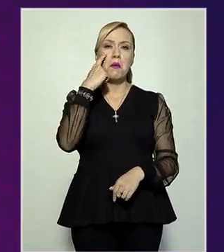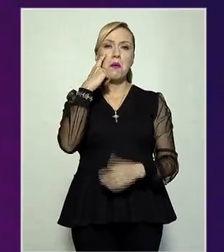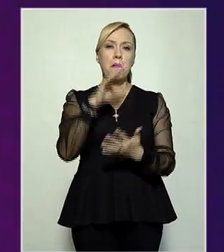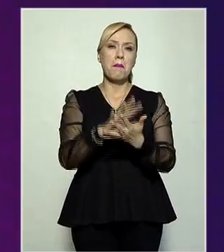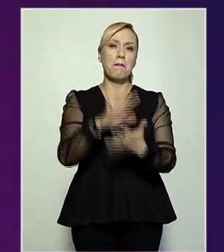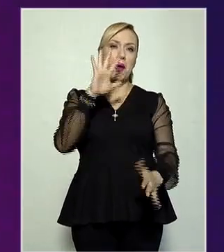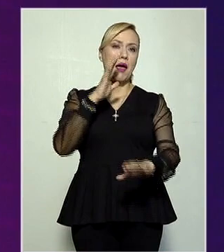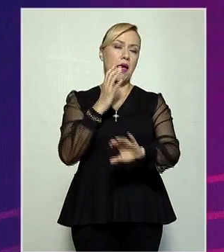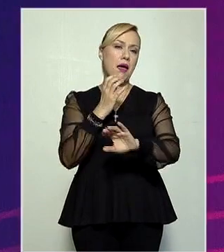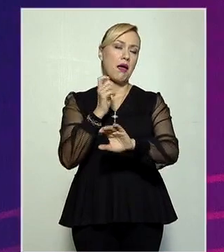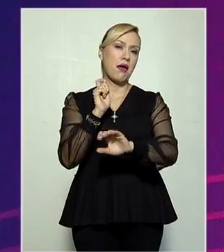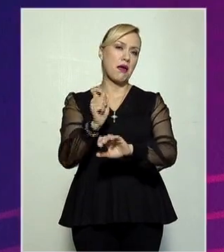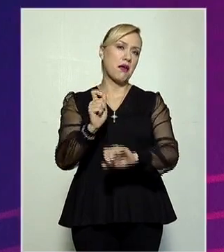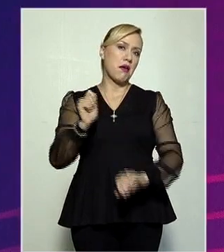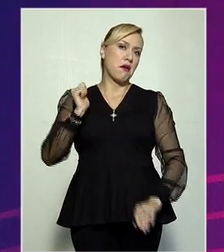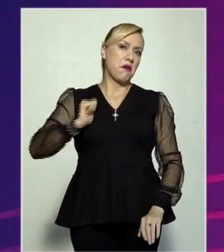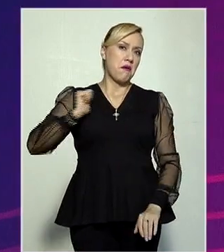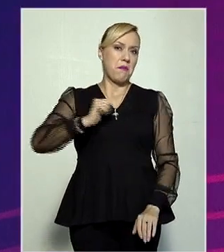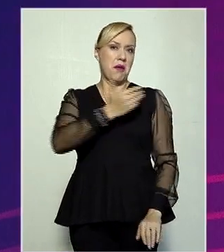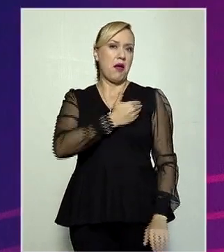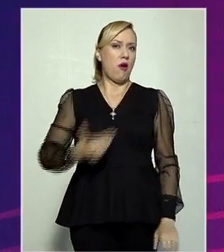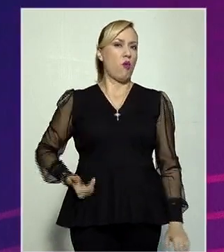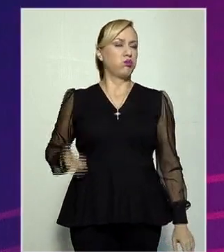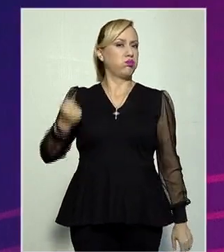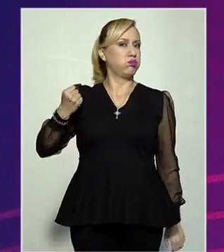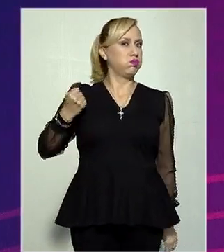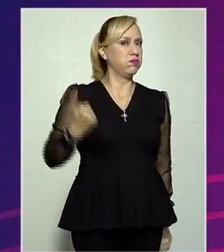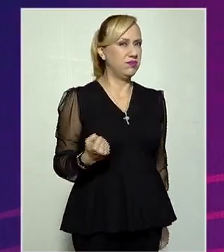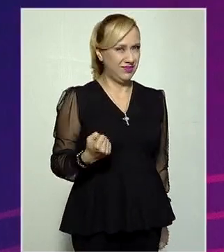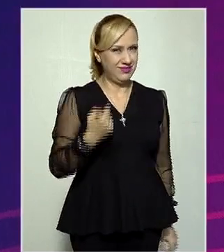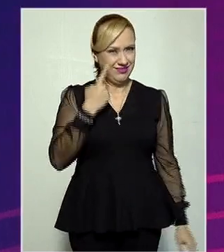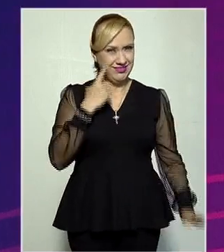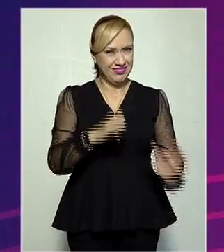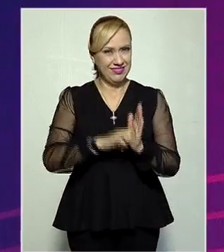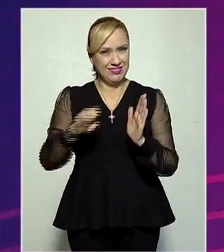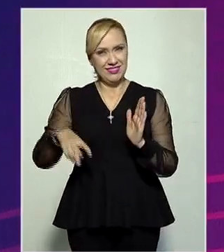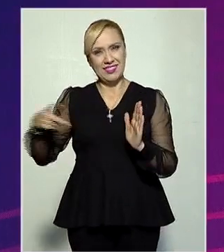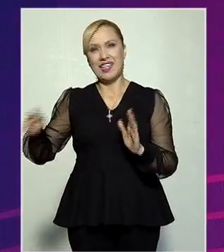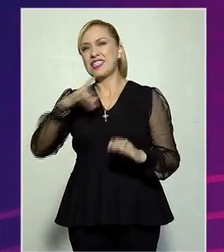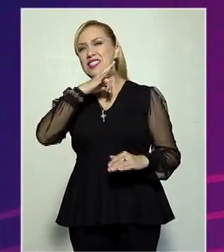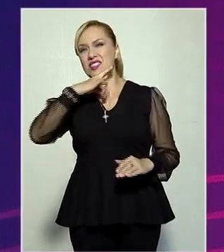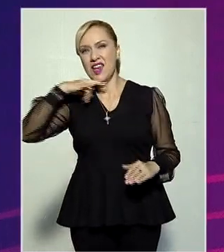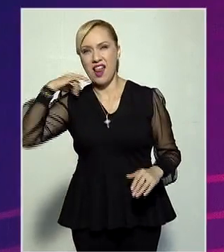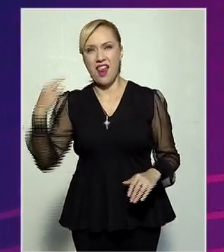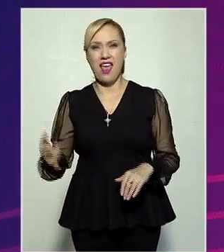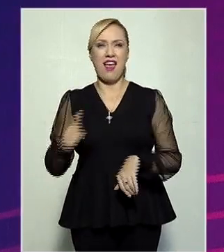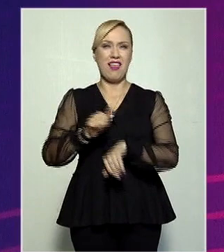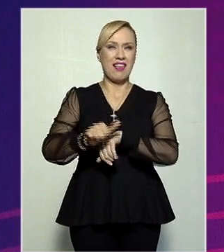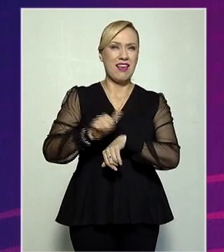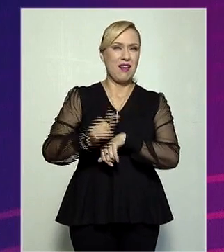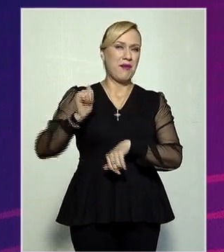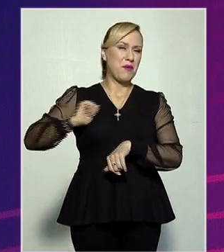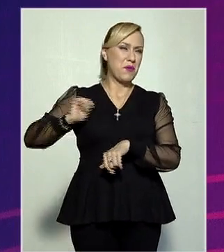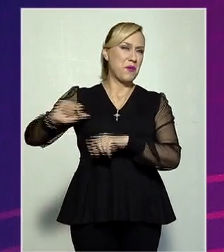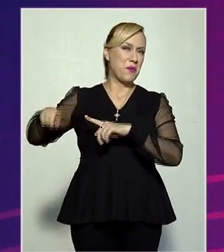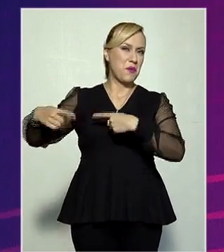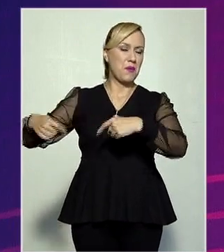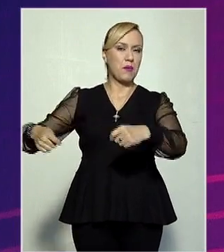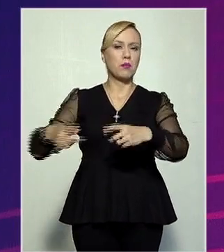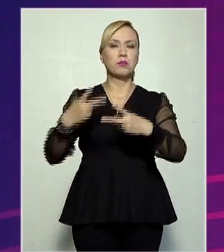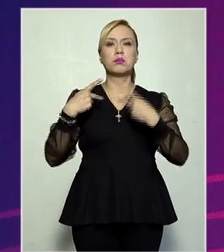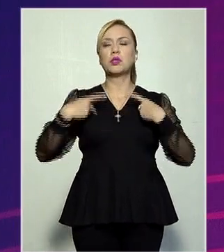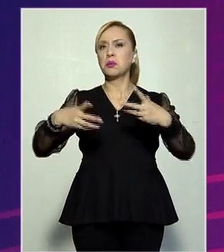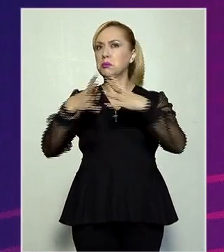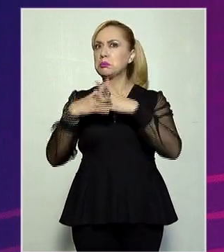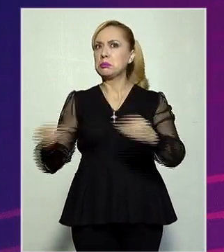represores de las dictaduras latinoamericanas, por ejemplo, ¿no? Que eso es algo que mucha gente dice, las desapariciones forzadas